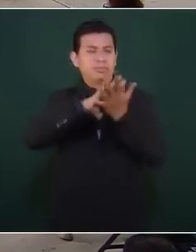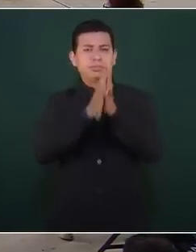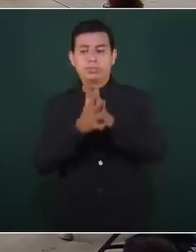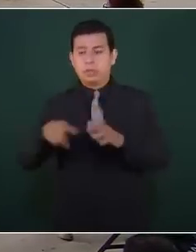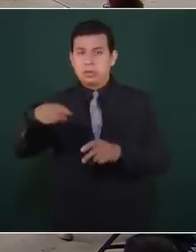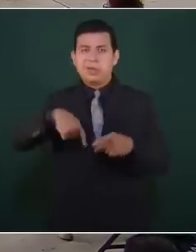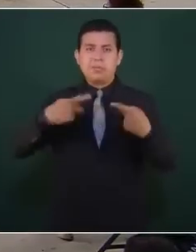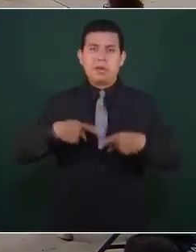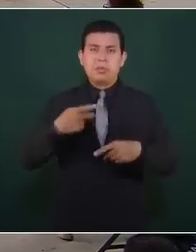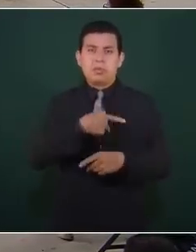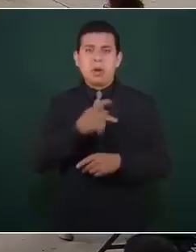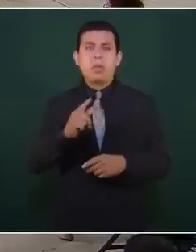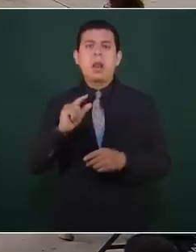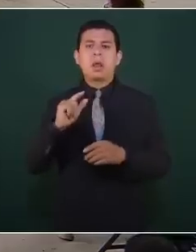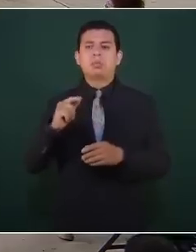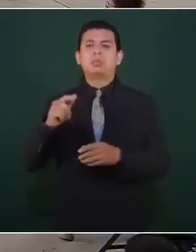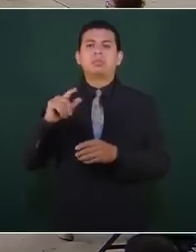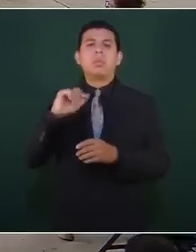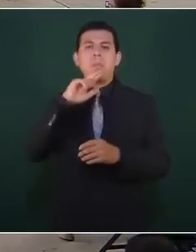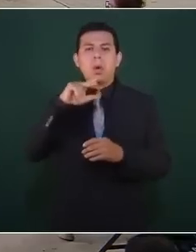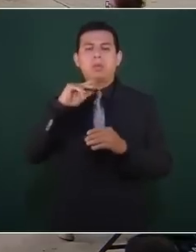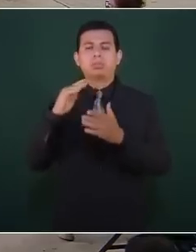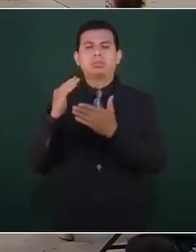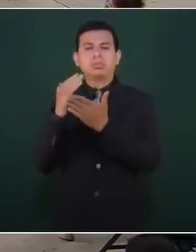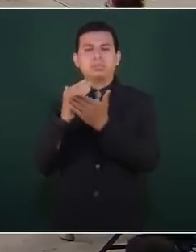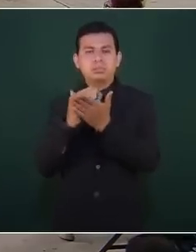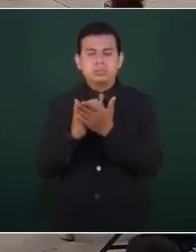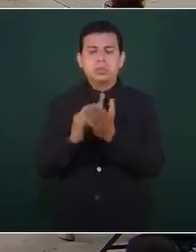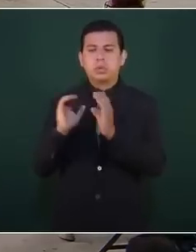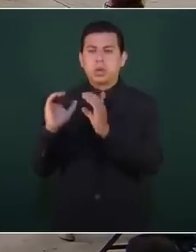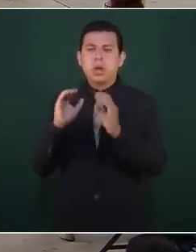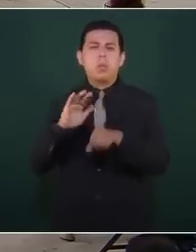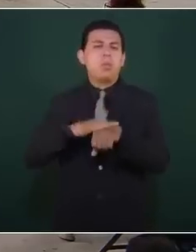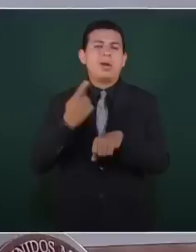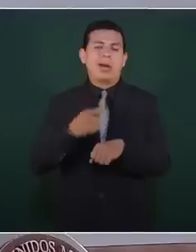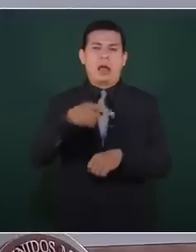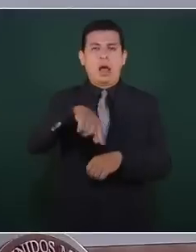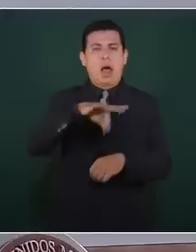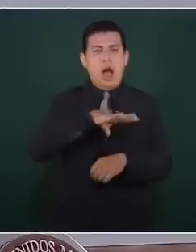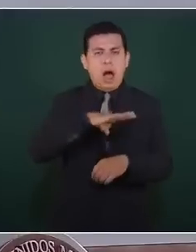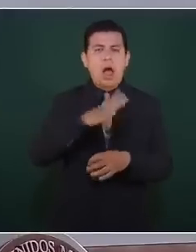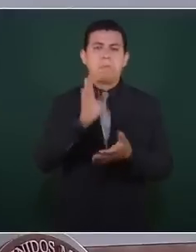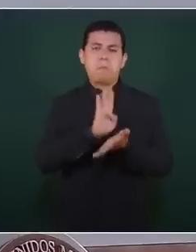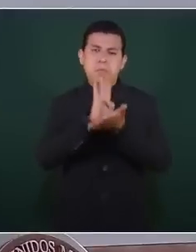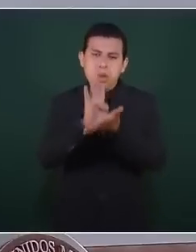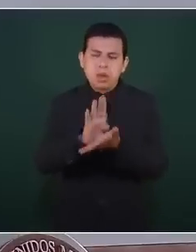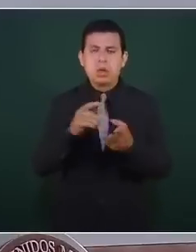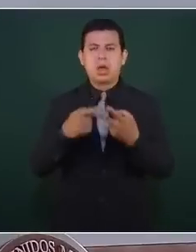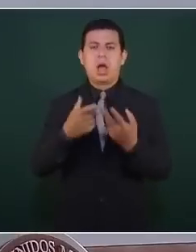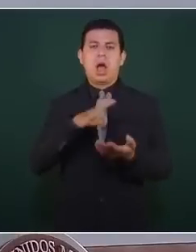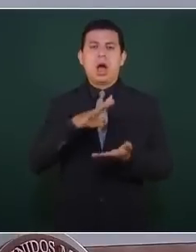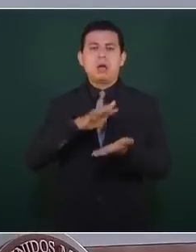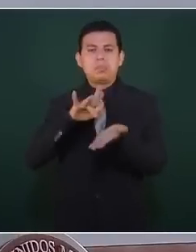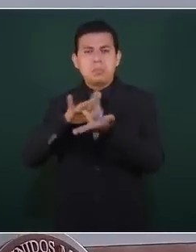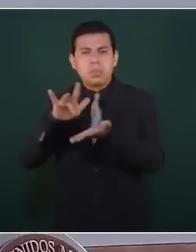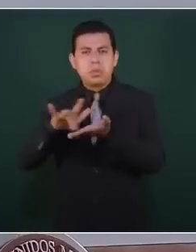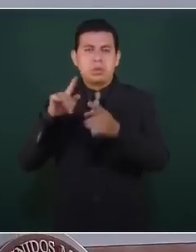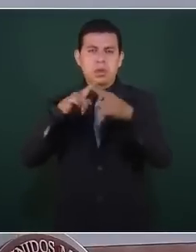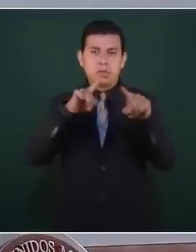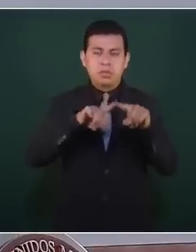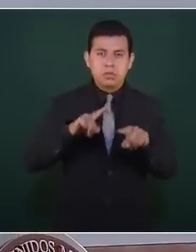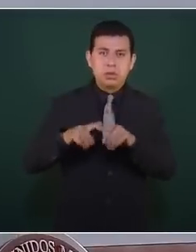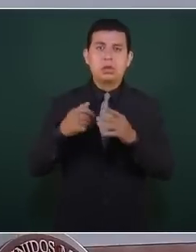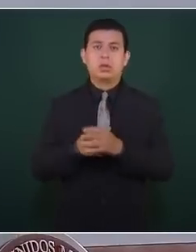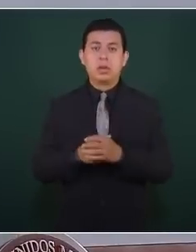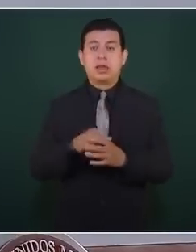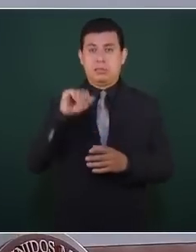gracias a los programas también de asistencia social. Oaxaca hoy, de acuerdo a